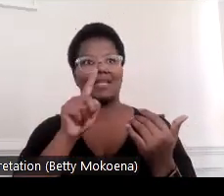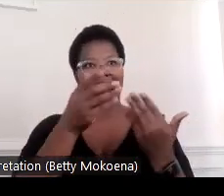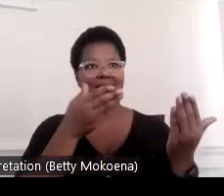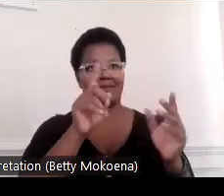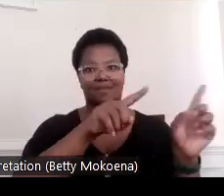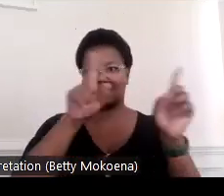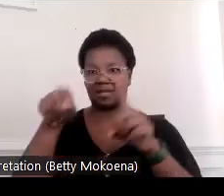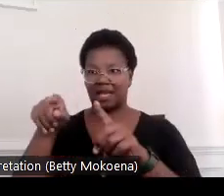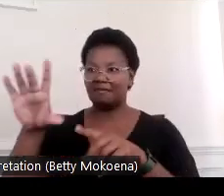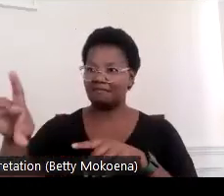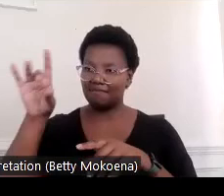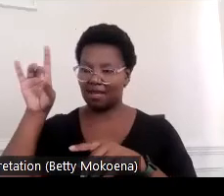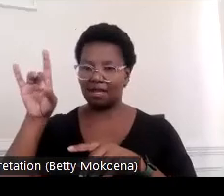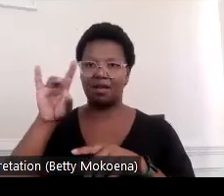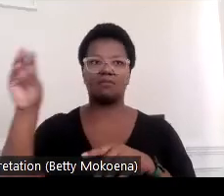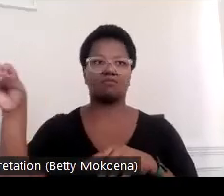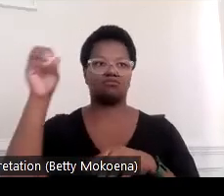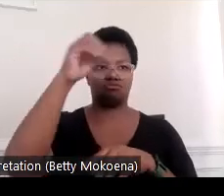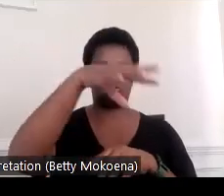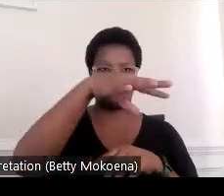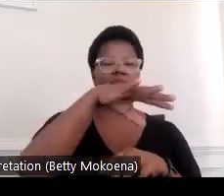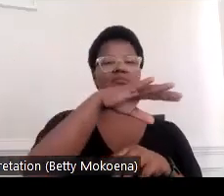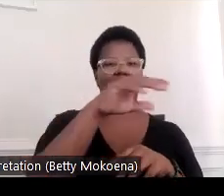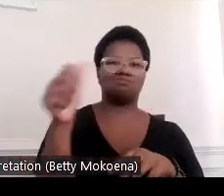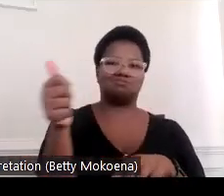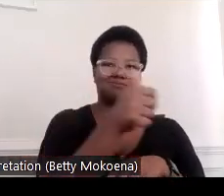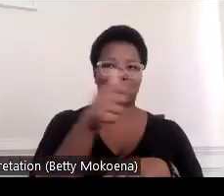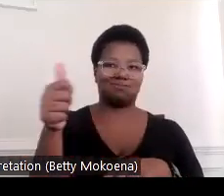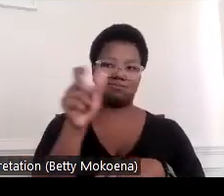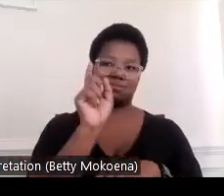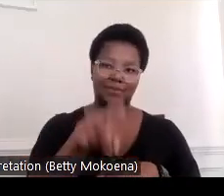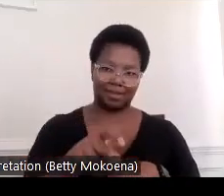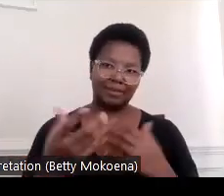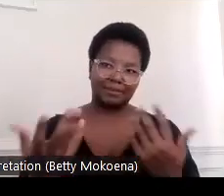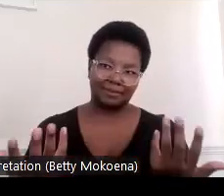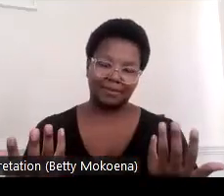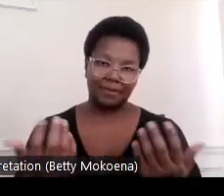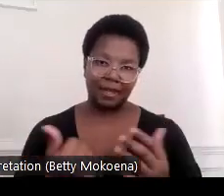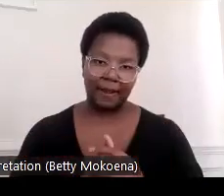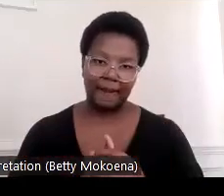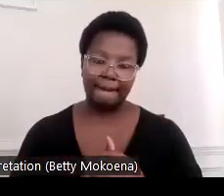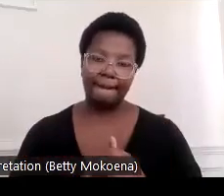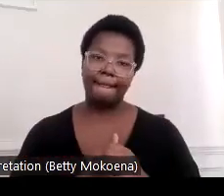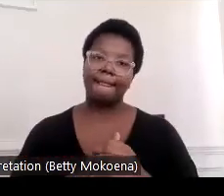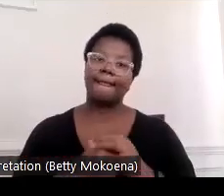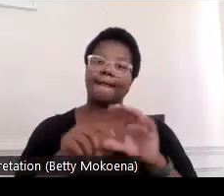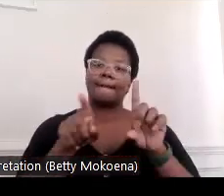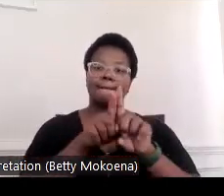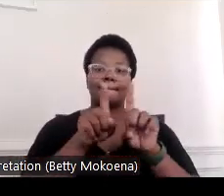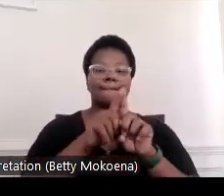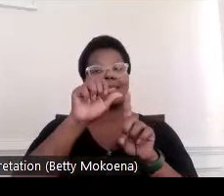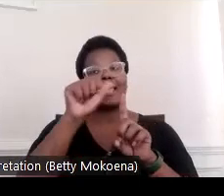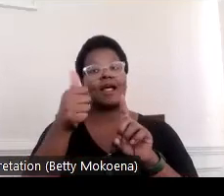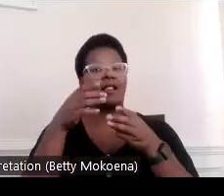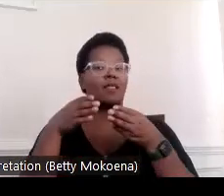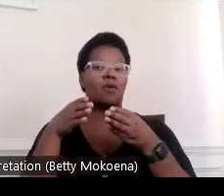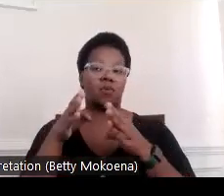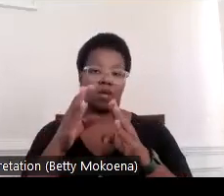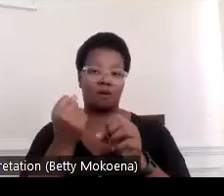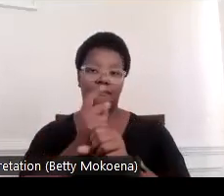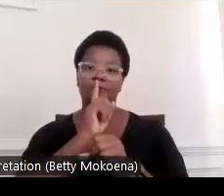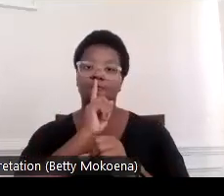la cual Ese servicio viene lo recoge y lo lleva donde uno quiera ir verdad y otra manera para